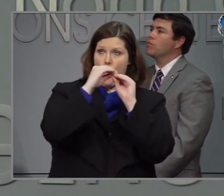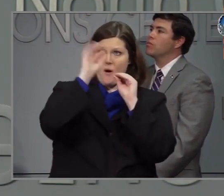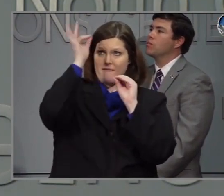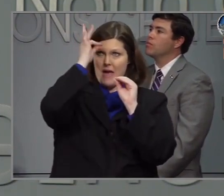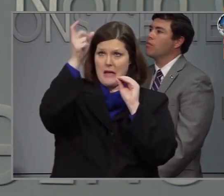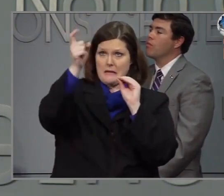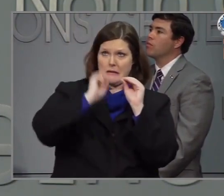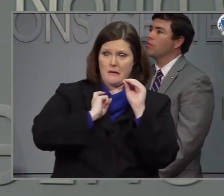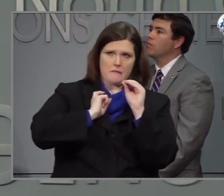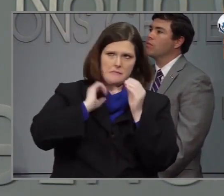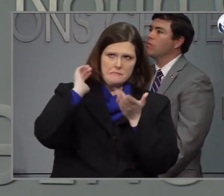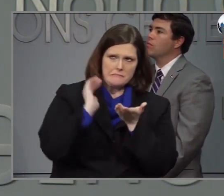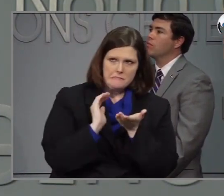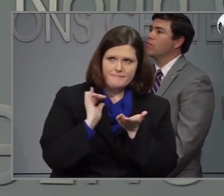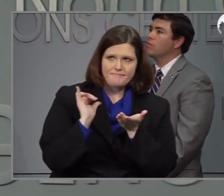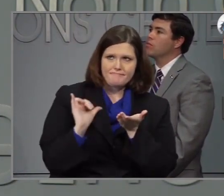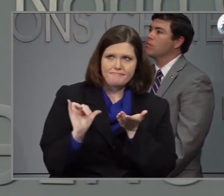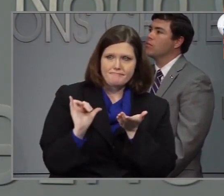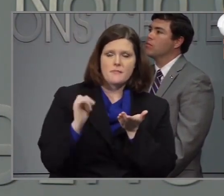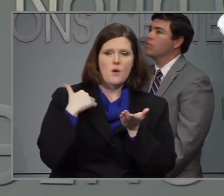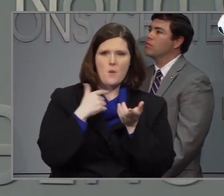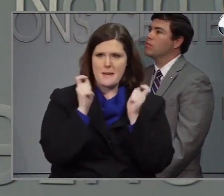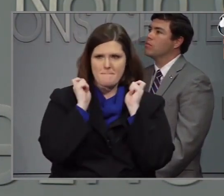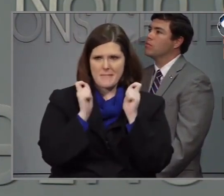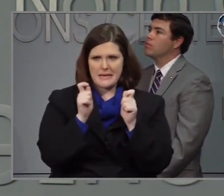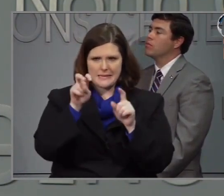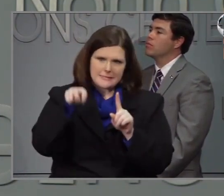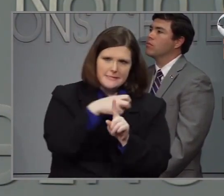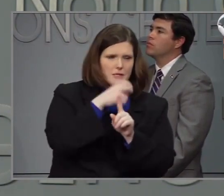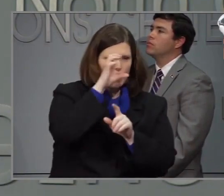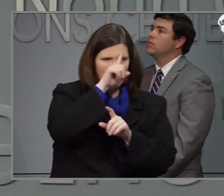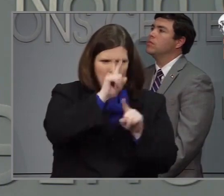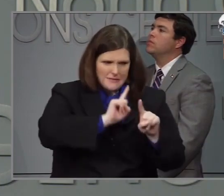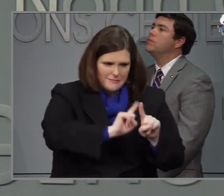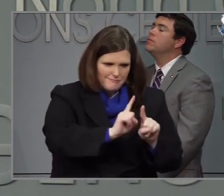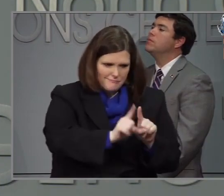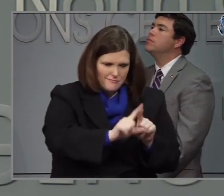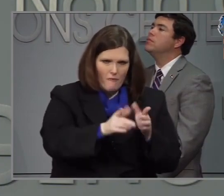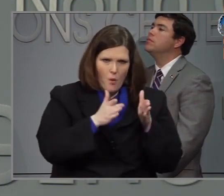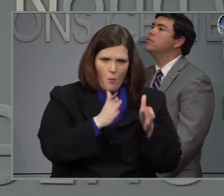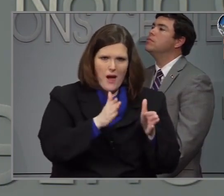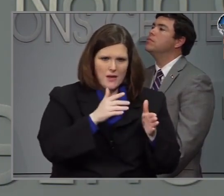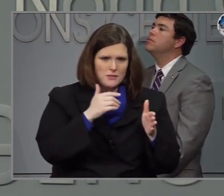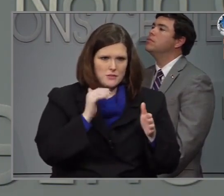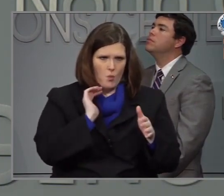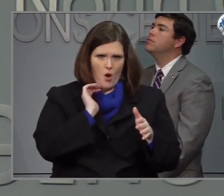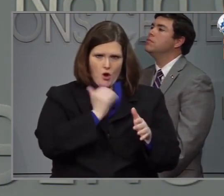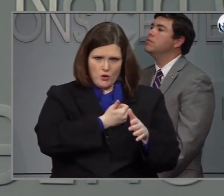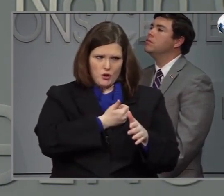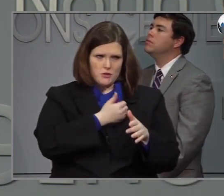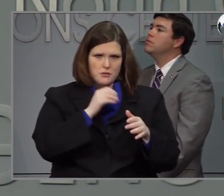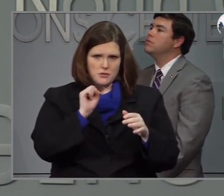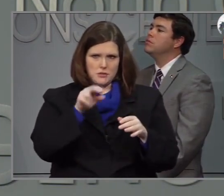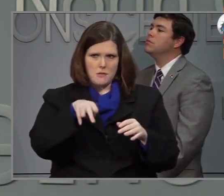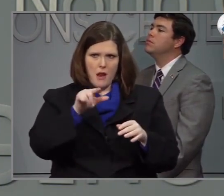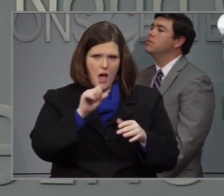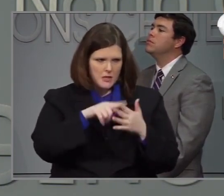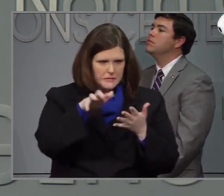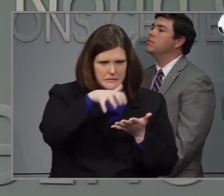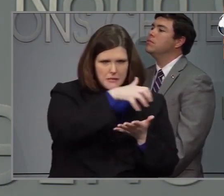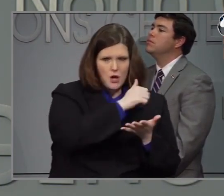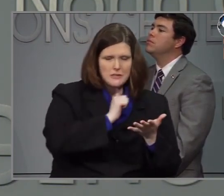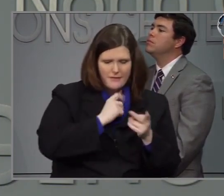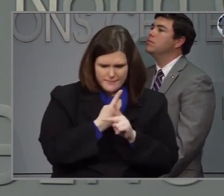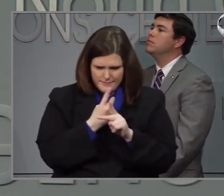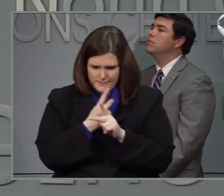más del gobierno federal y no pasó inmediatamente buscamos otras maneras de poder tener estos suministros